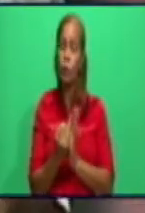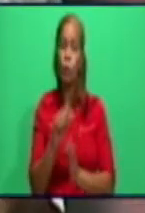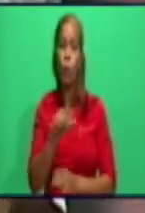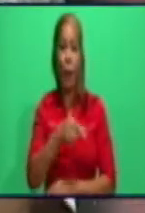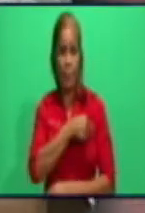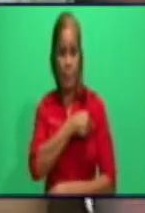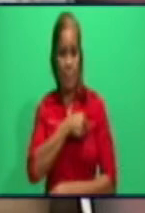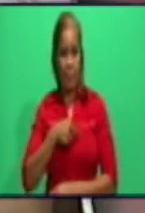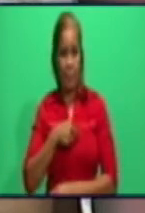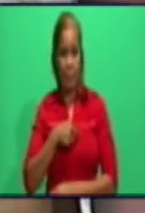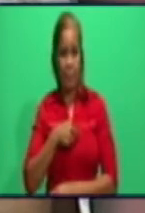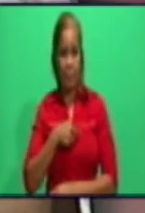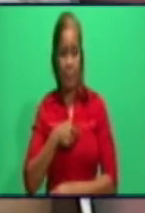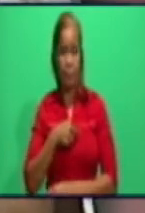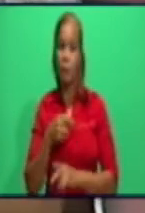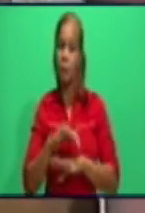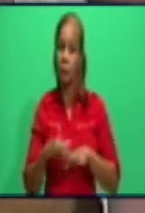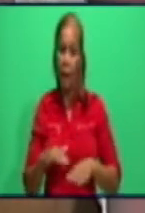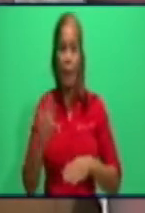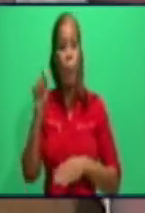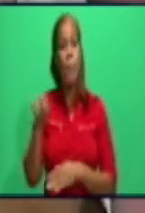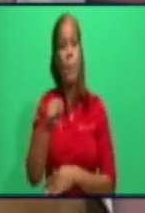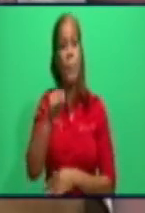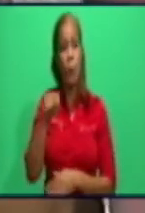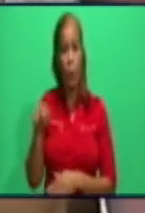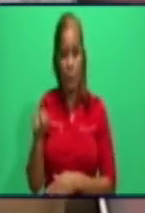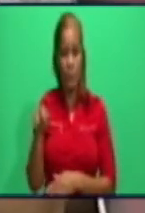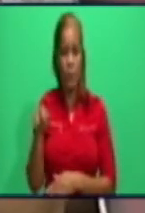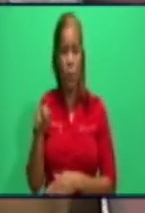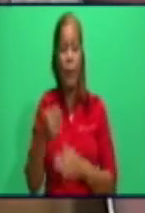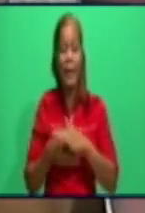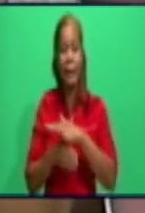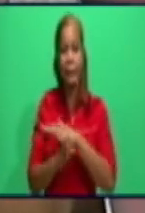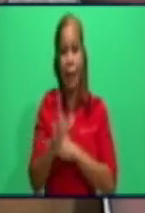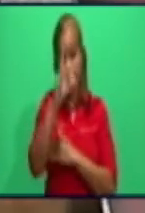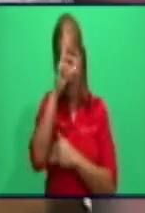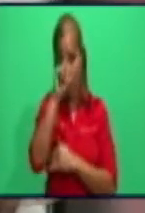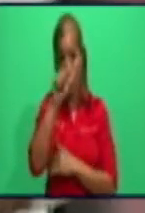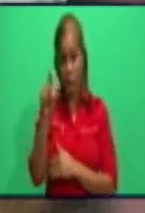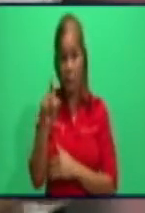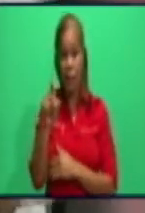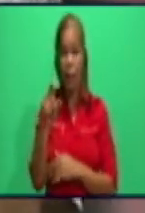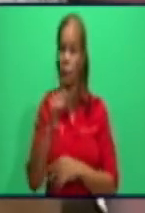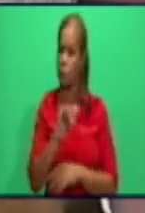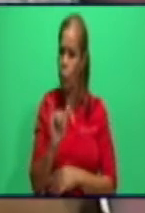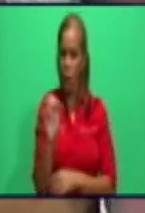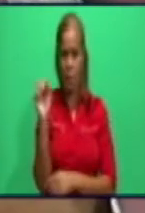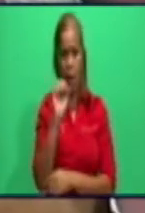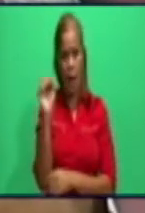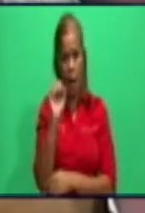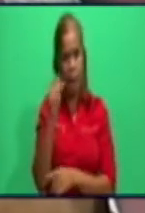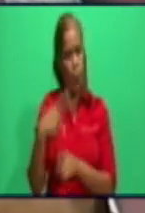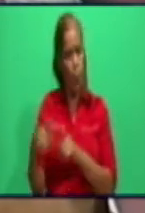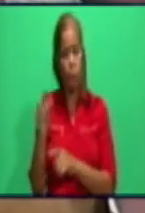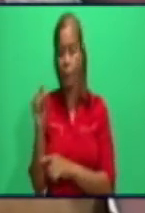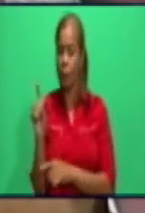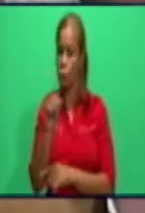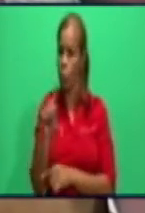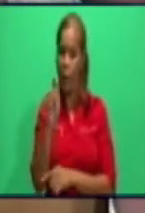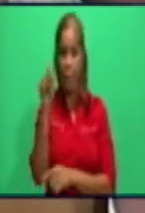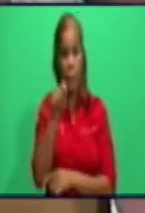hemos limitado la entrada tanto de autos como del personal que se encuentran en las áreas exteriores de la